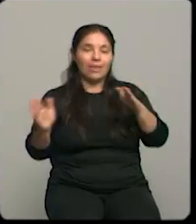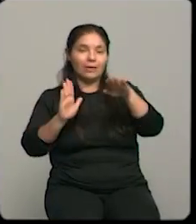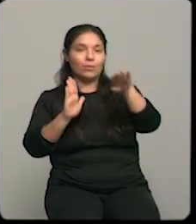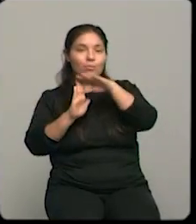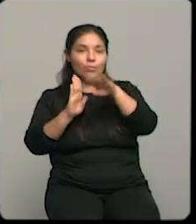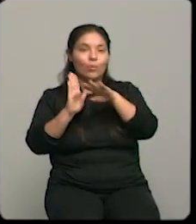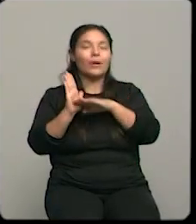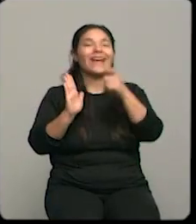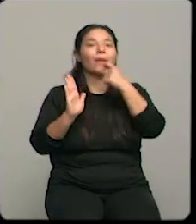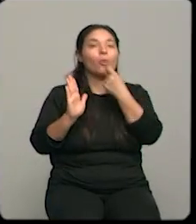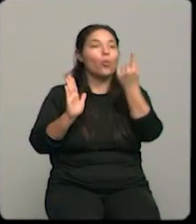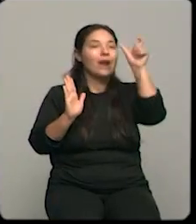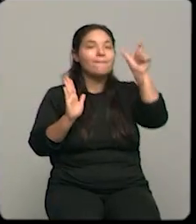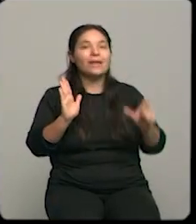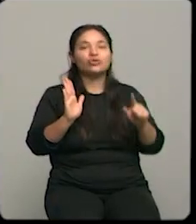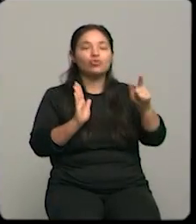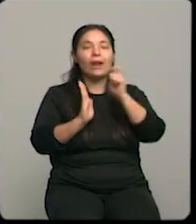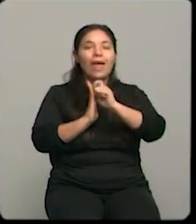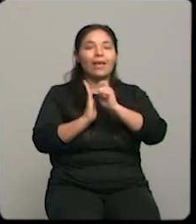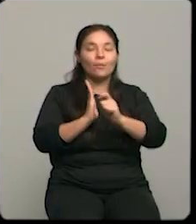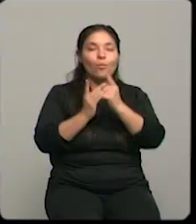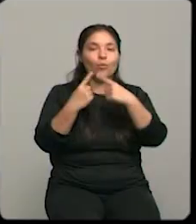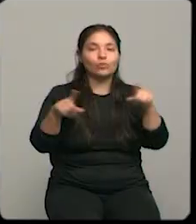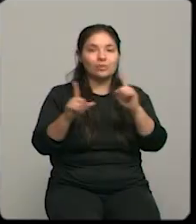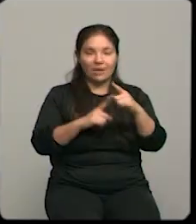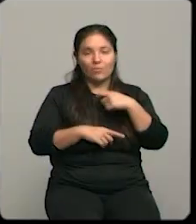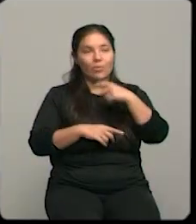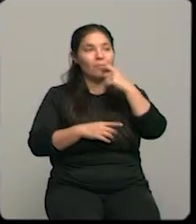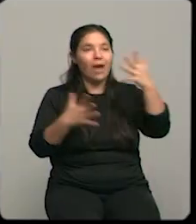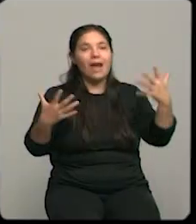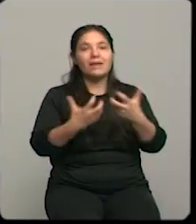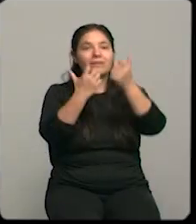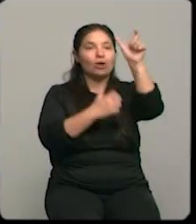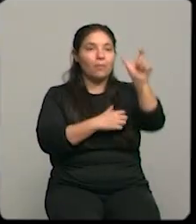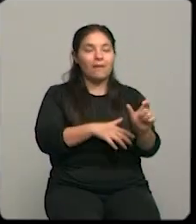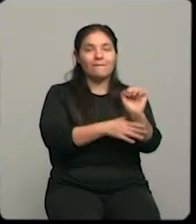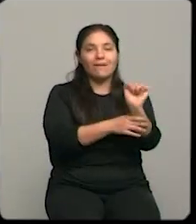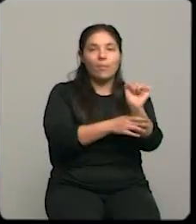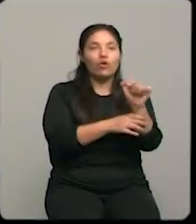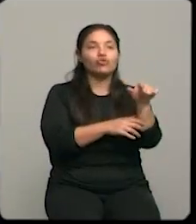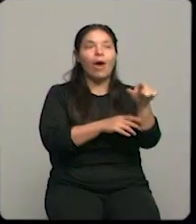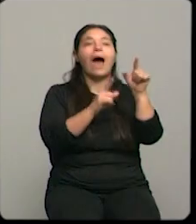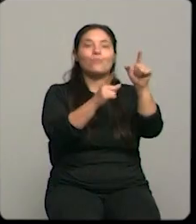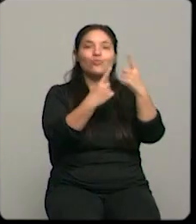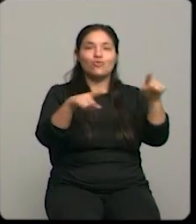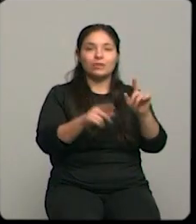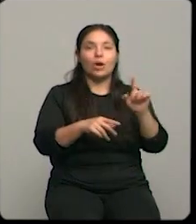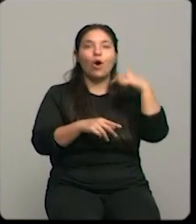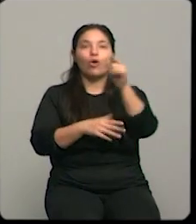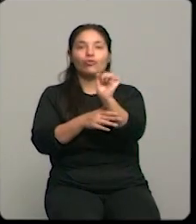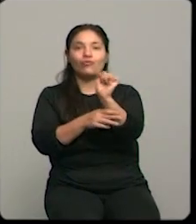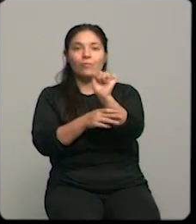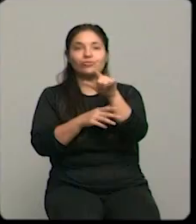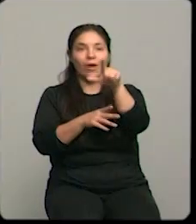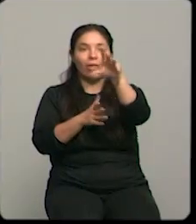de autores. Claro. Era el aniversario de Brahms, ciclo Brahms. Vamos a hacer la integral de las sinfonías de Beethoven, un ciclo de